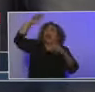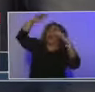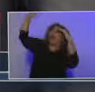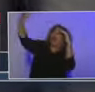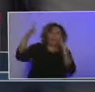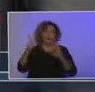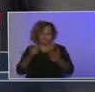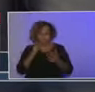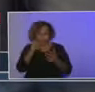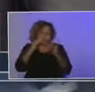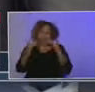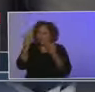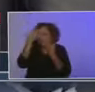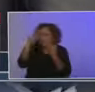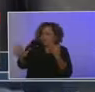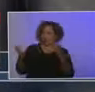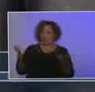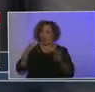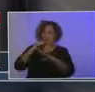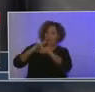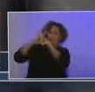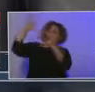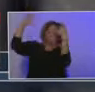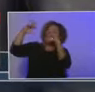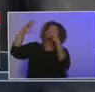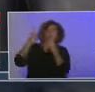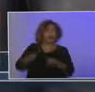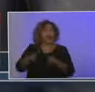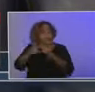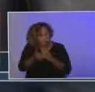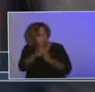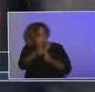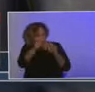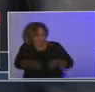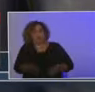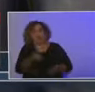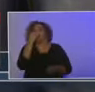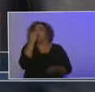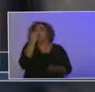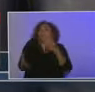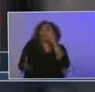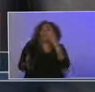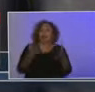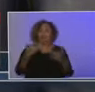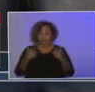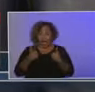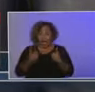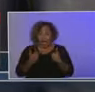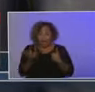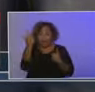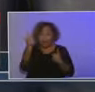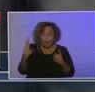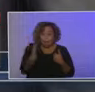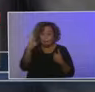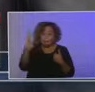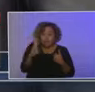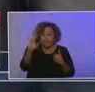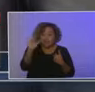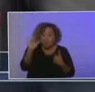casa, ¿verdad?, para poder de alguna manera resistir a ese aguacero. ¿Cómo es posible que tengan que hacer eso si hay 3 billones con